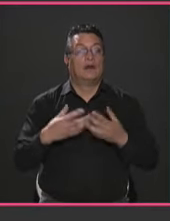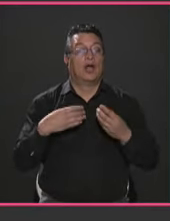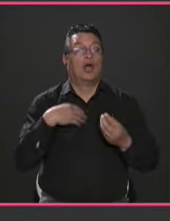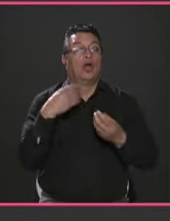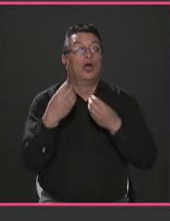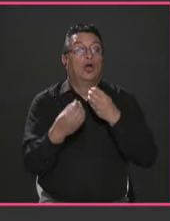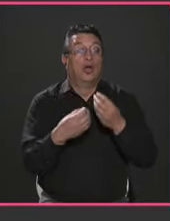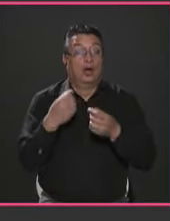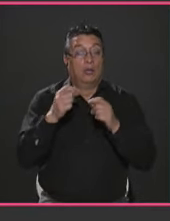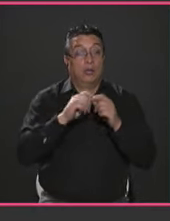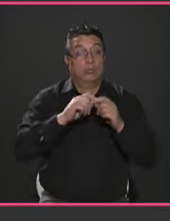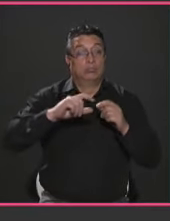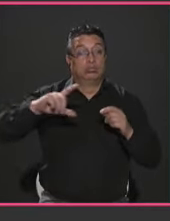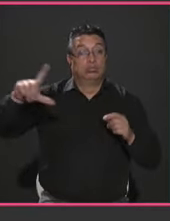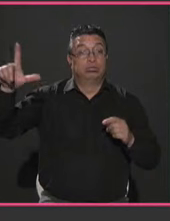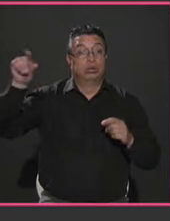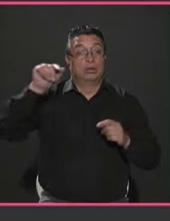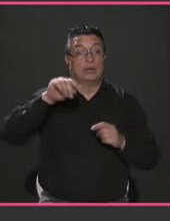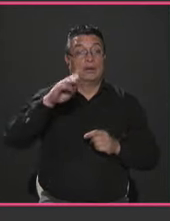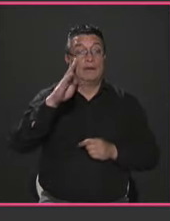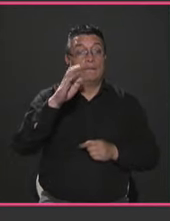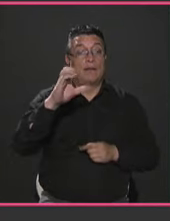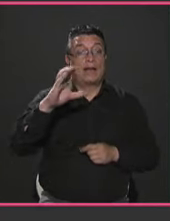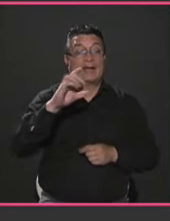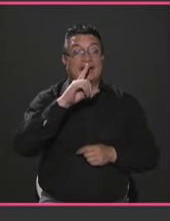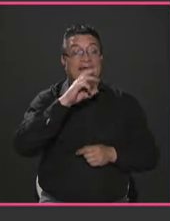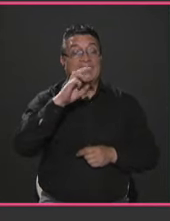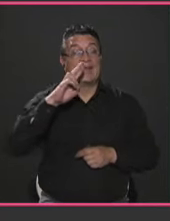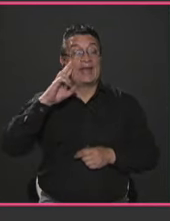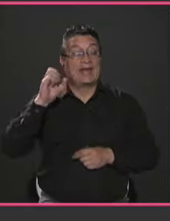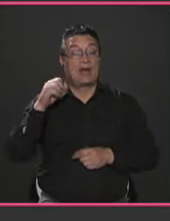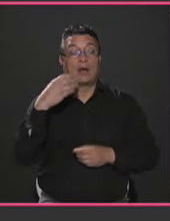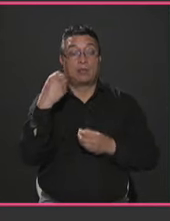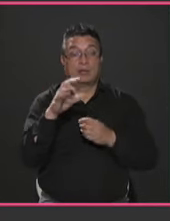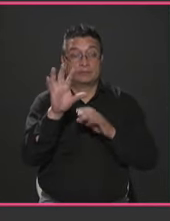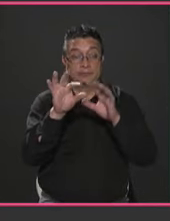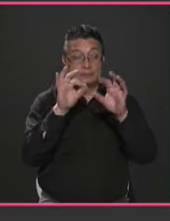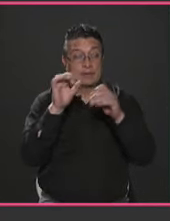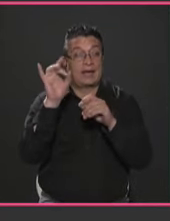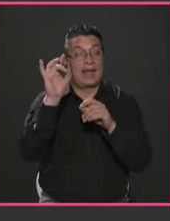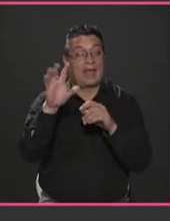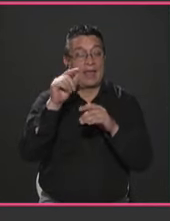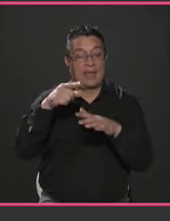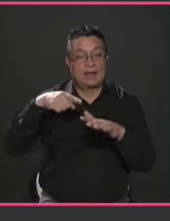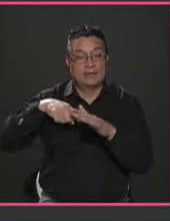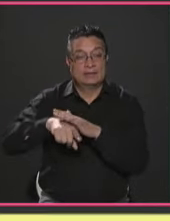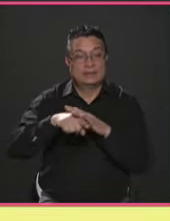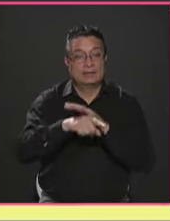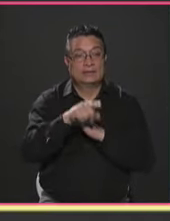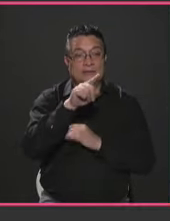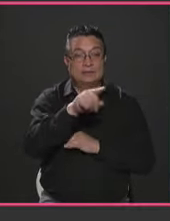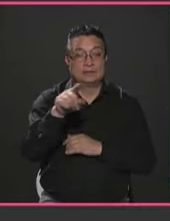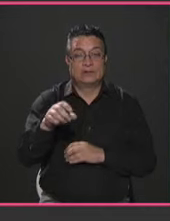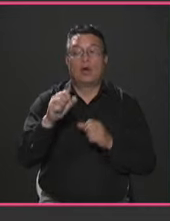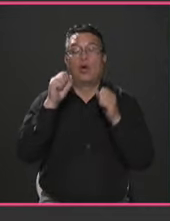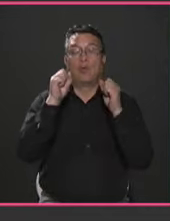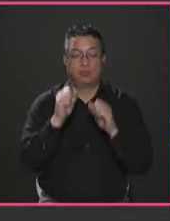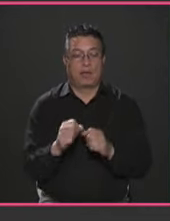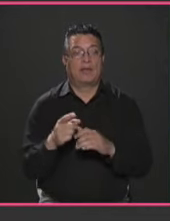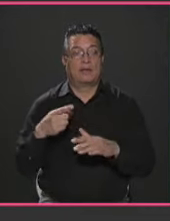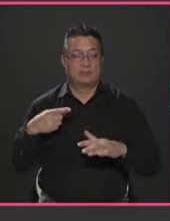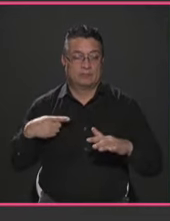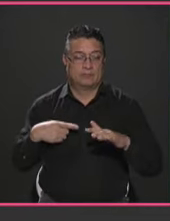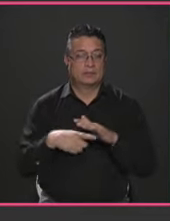Cómo crece nuestra bacteria solo nos paramos a considerar cada entrada donde estos metabolitos pueden